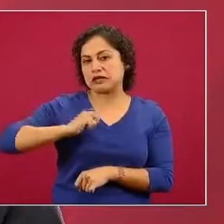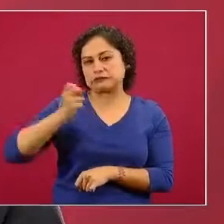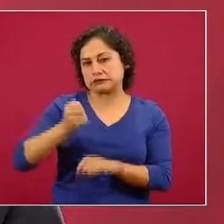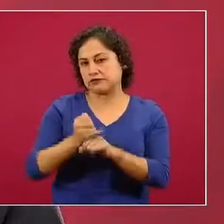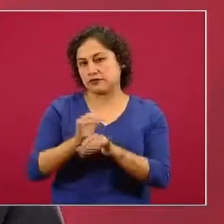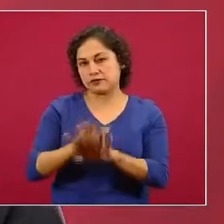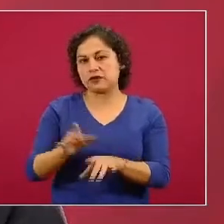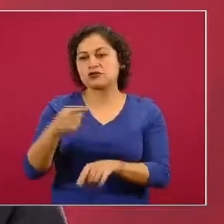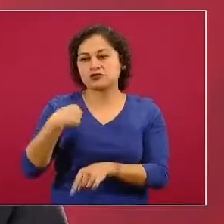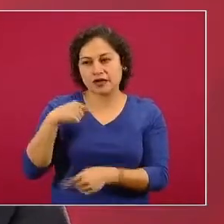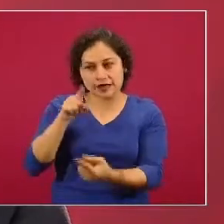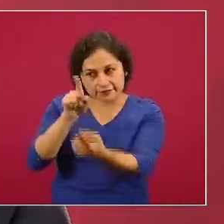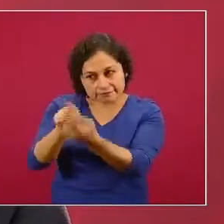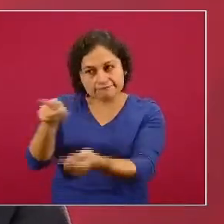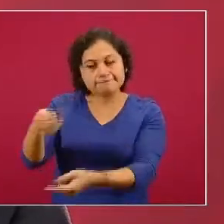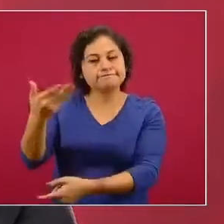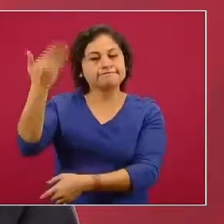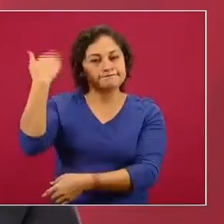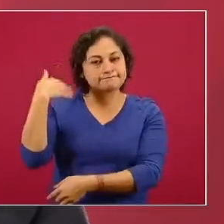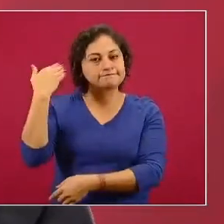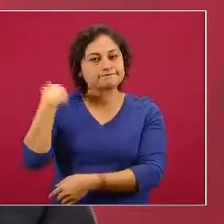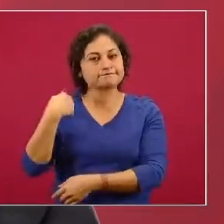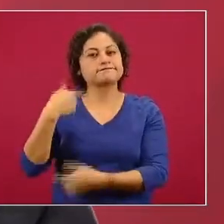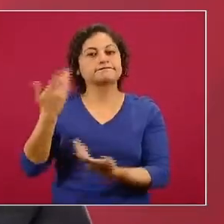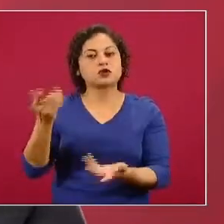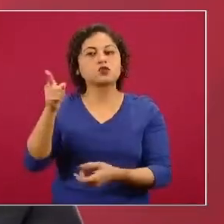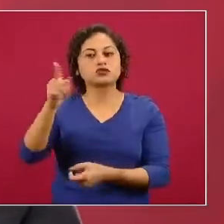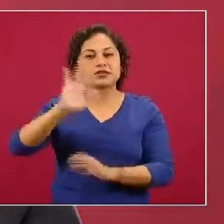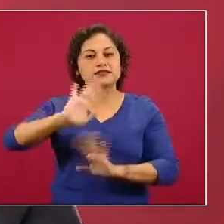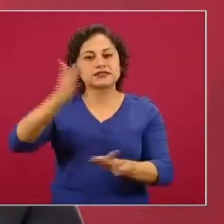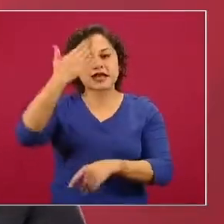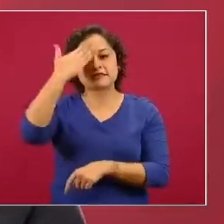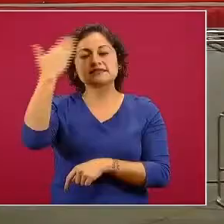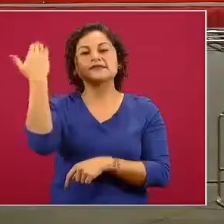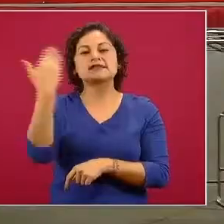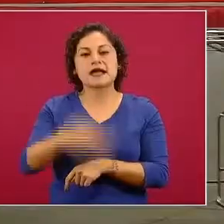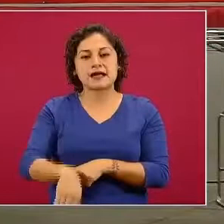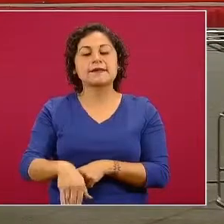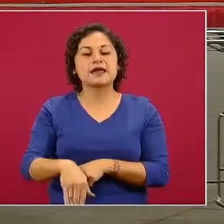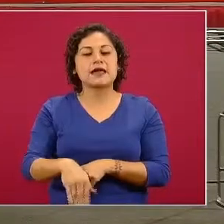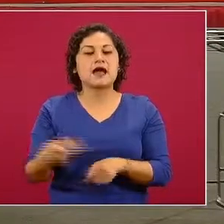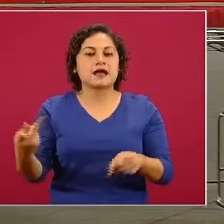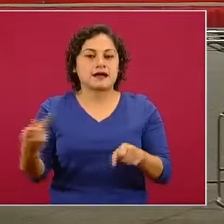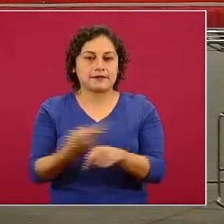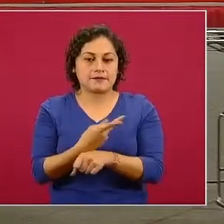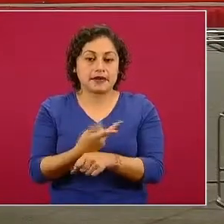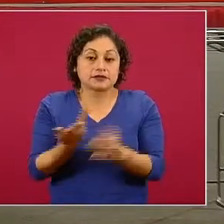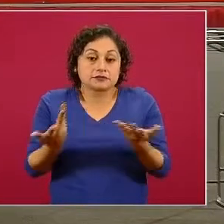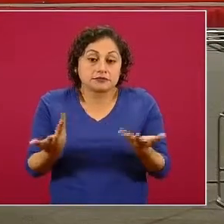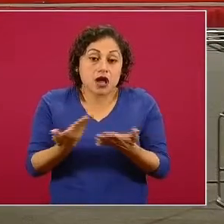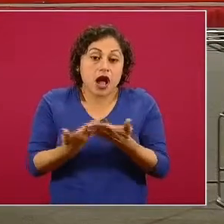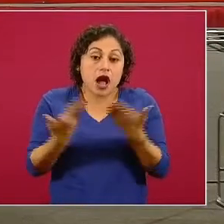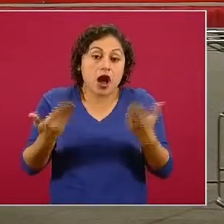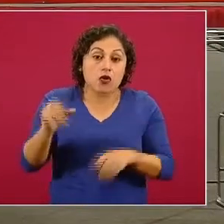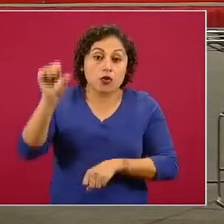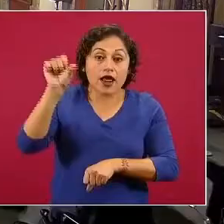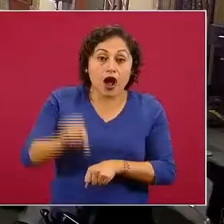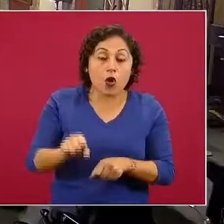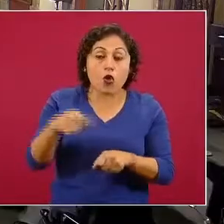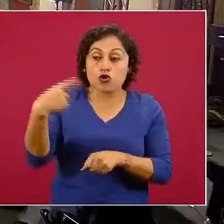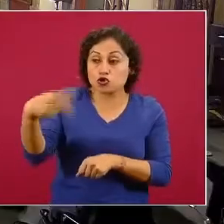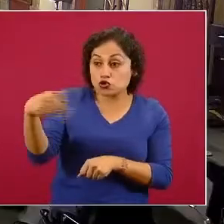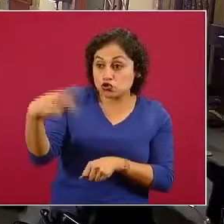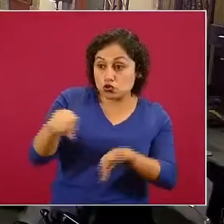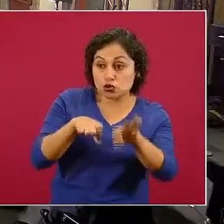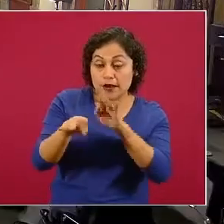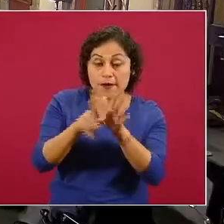ya meses atrás, entonces usted ya tenía conocimiento perfectamente de qué se trataba. Por alguna razón su periódico decidió hoy sacarlo como si fuera